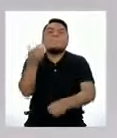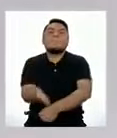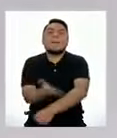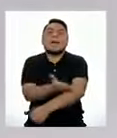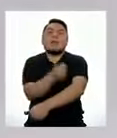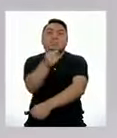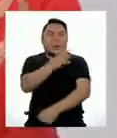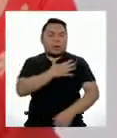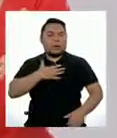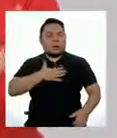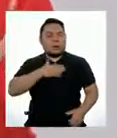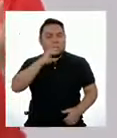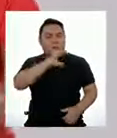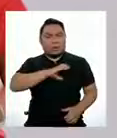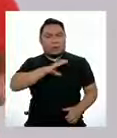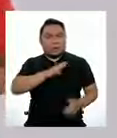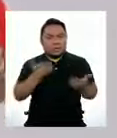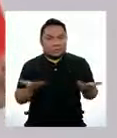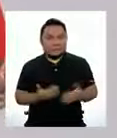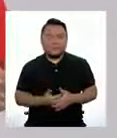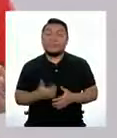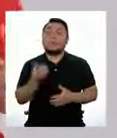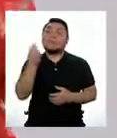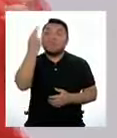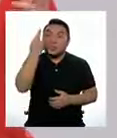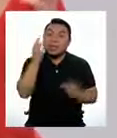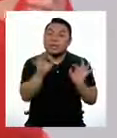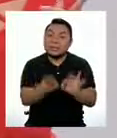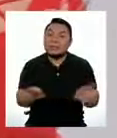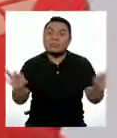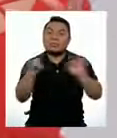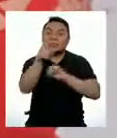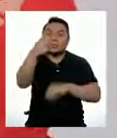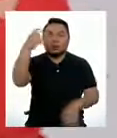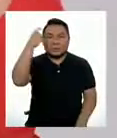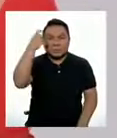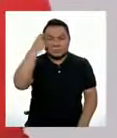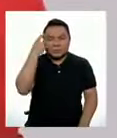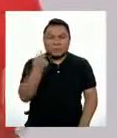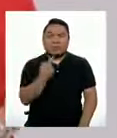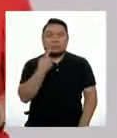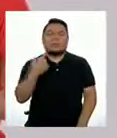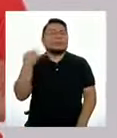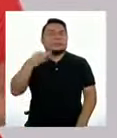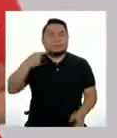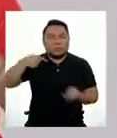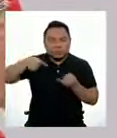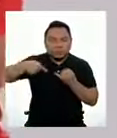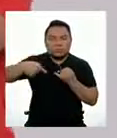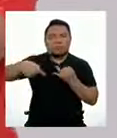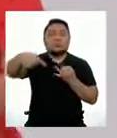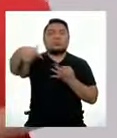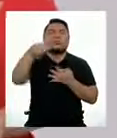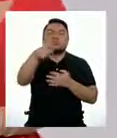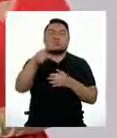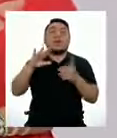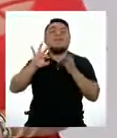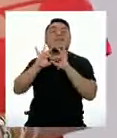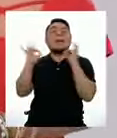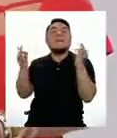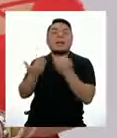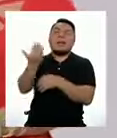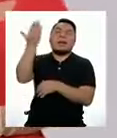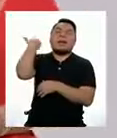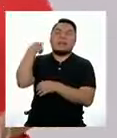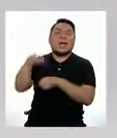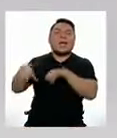nos comportamos con él. Para eso, va a ser importante que consideres los saberes tradicionales y ancestrales de tu familia